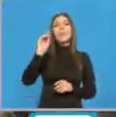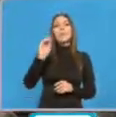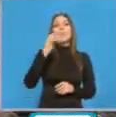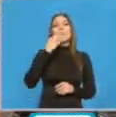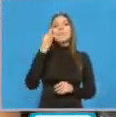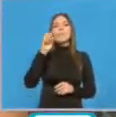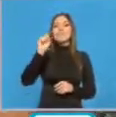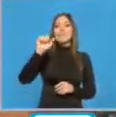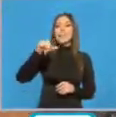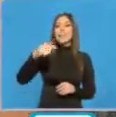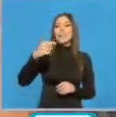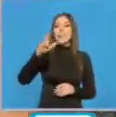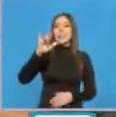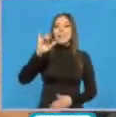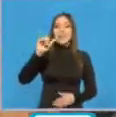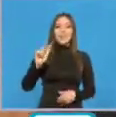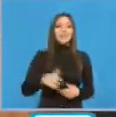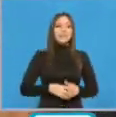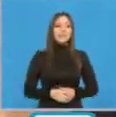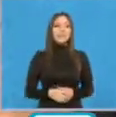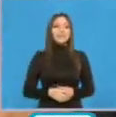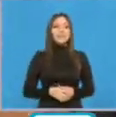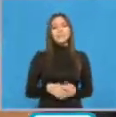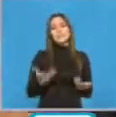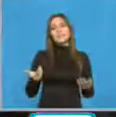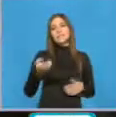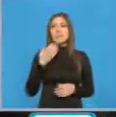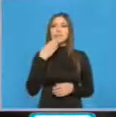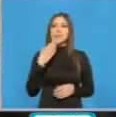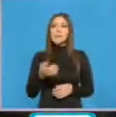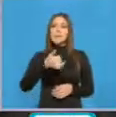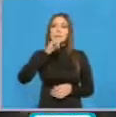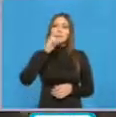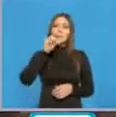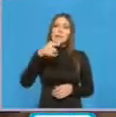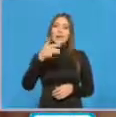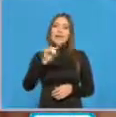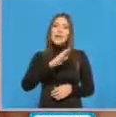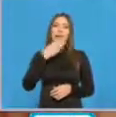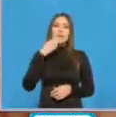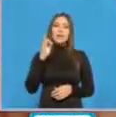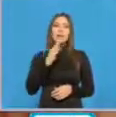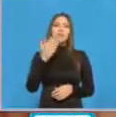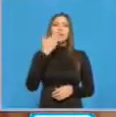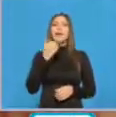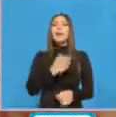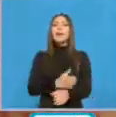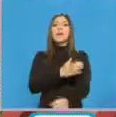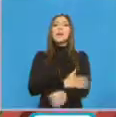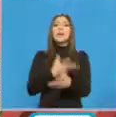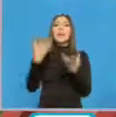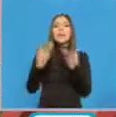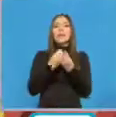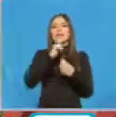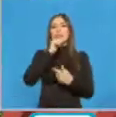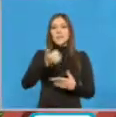sangría. pues claro. Pues ya nada más con la sangre ya me doy por bien servida. Ah, aunque no tenga la Aunque compañía. no tenga la